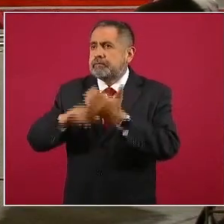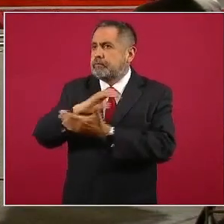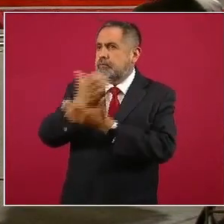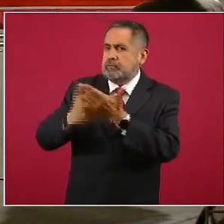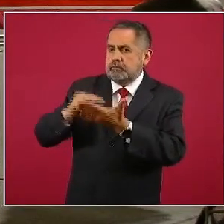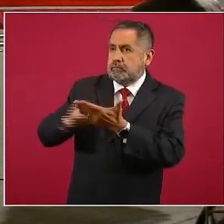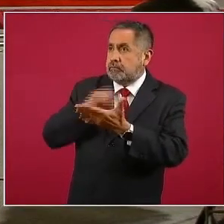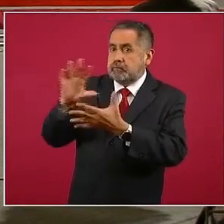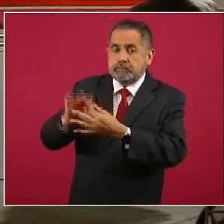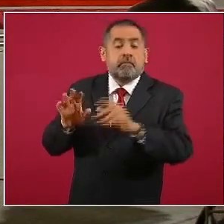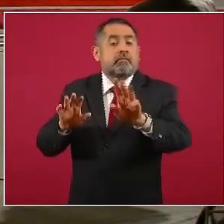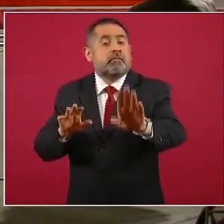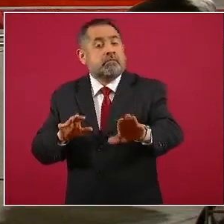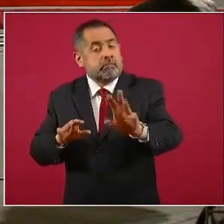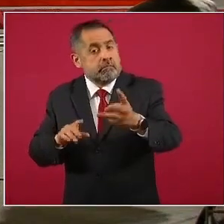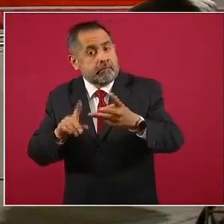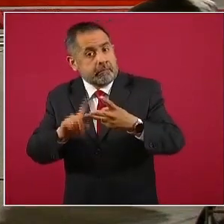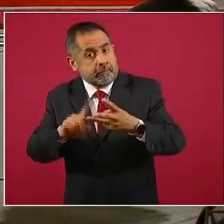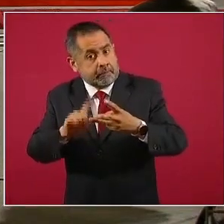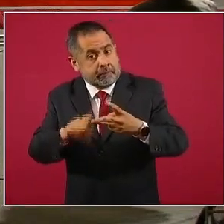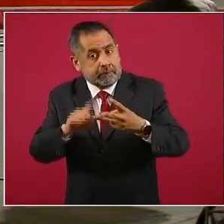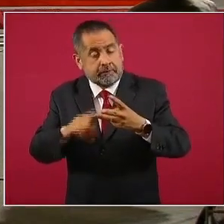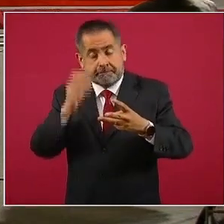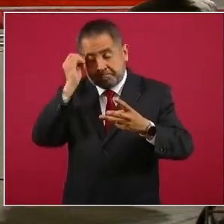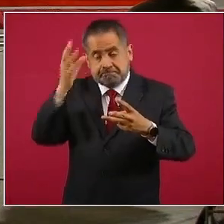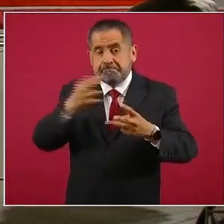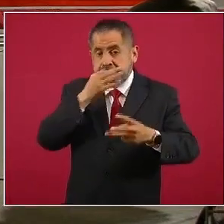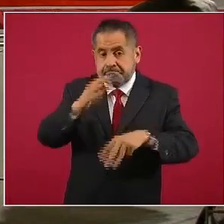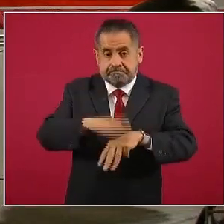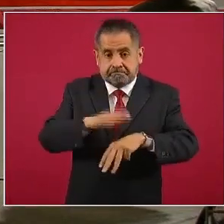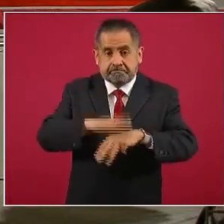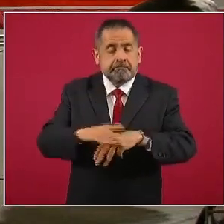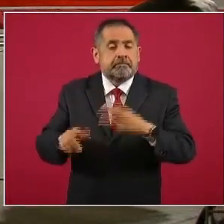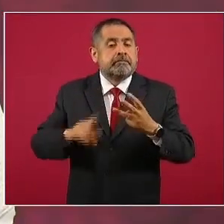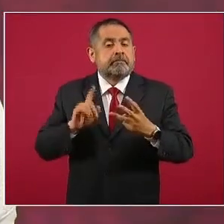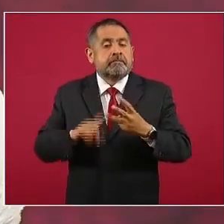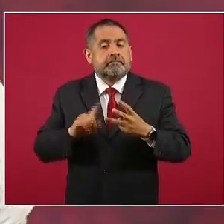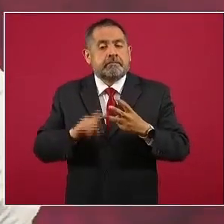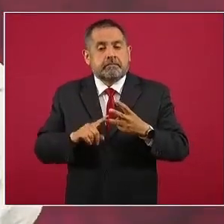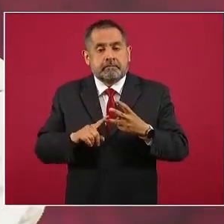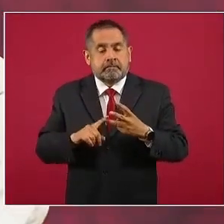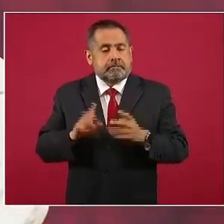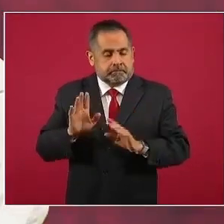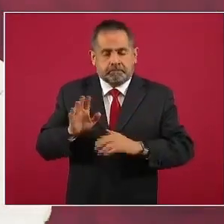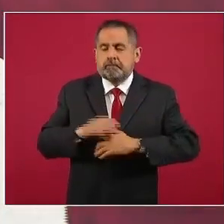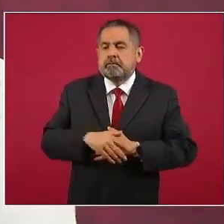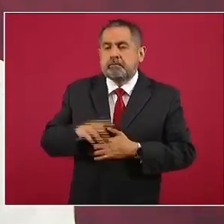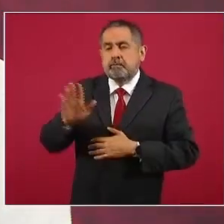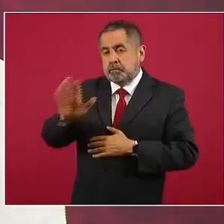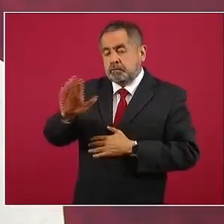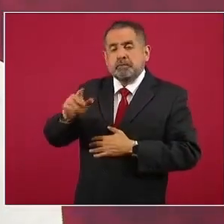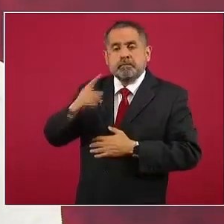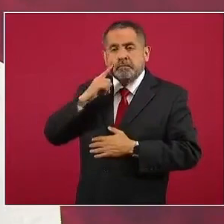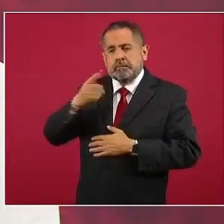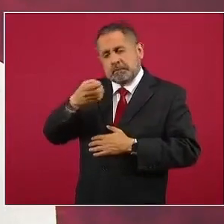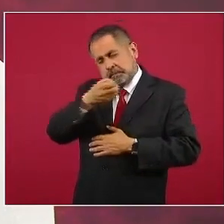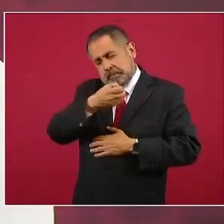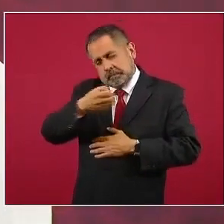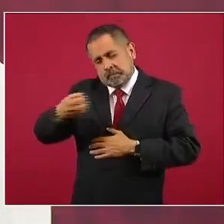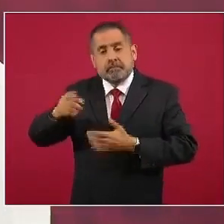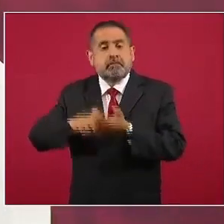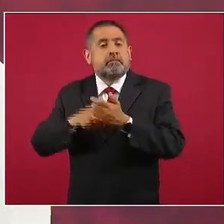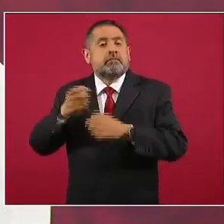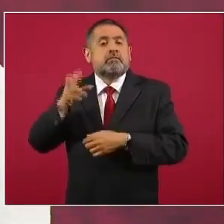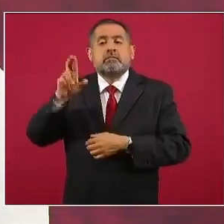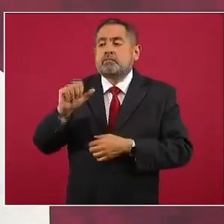por cierto, tengo una tercera noticia que olvidé mencionar, sino todo el desarrollo científico. El propio doctor